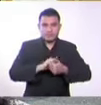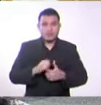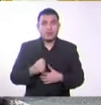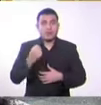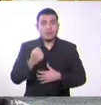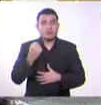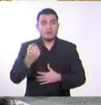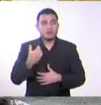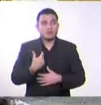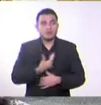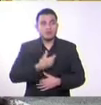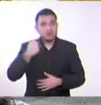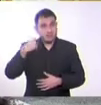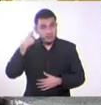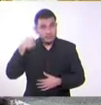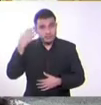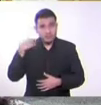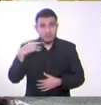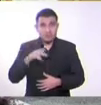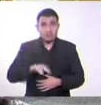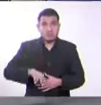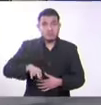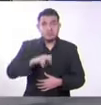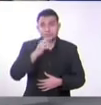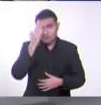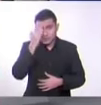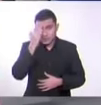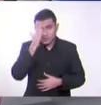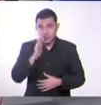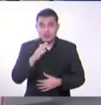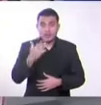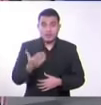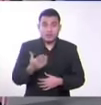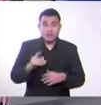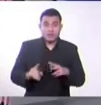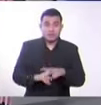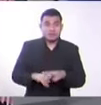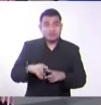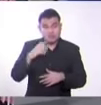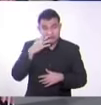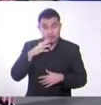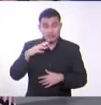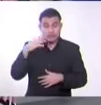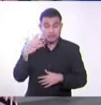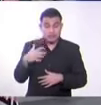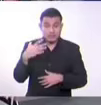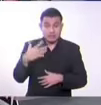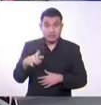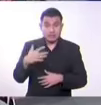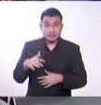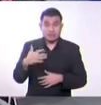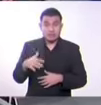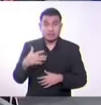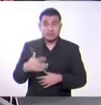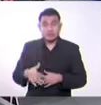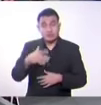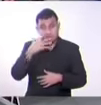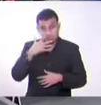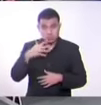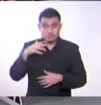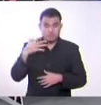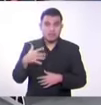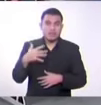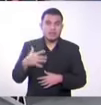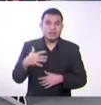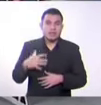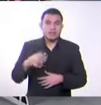amiguitos y nuestras amiguitas conozcan o que sepan que hay riesgos, ¿no? Eso es importante. Los riesgos son